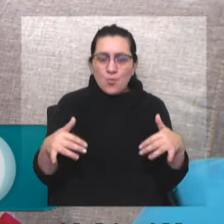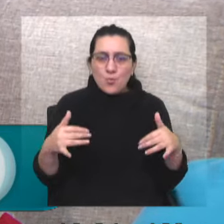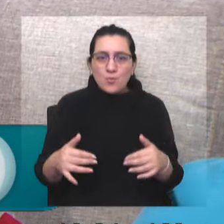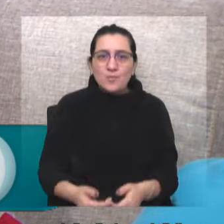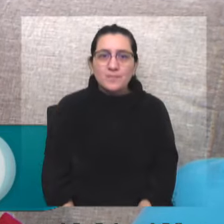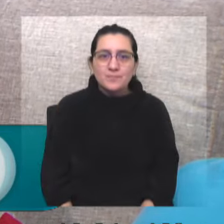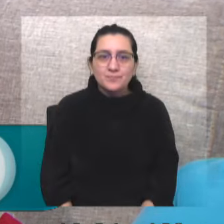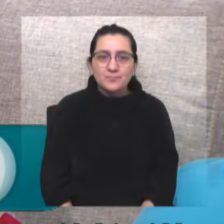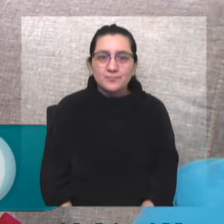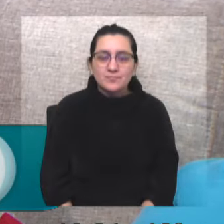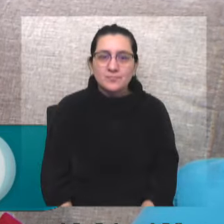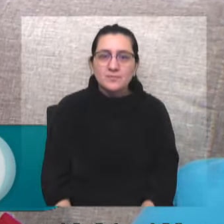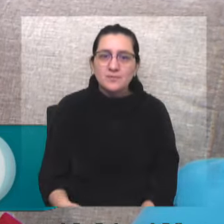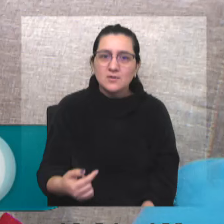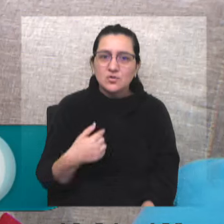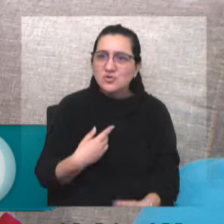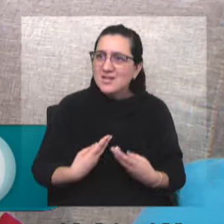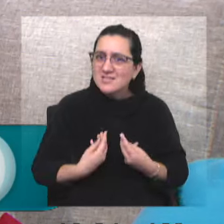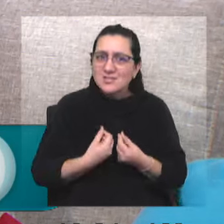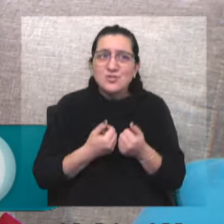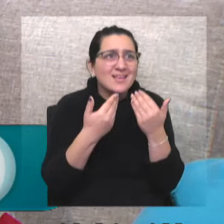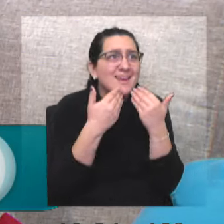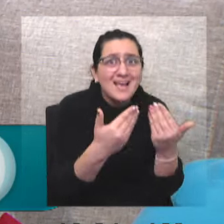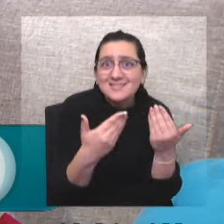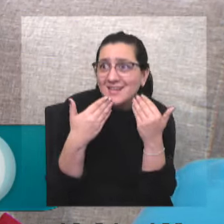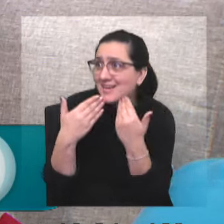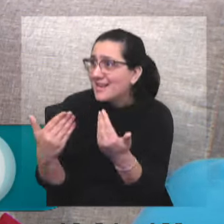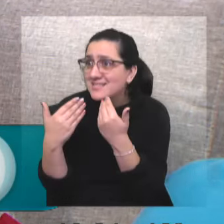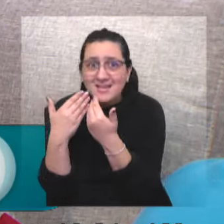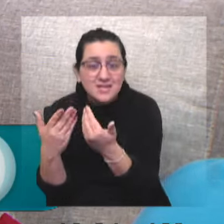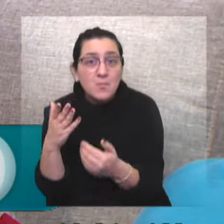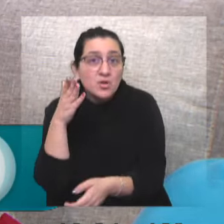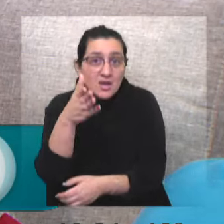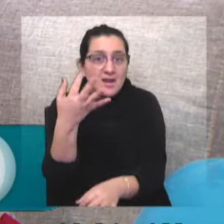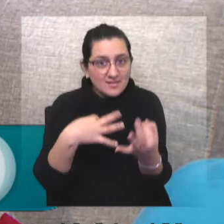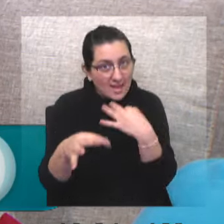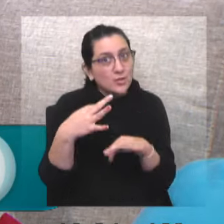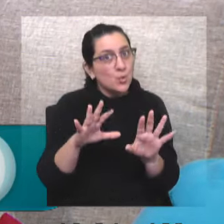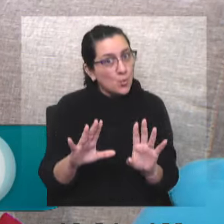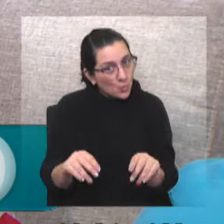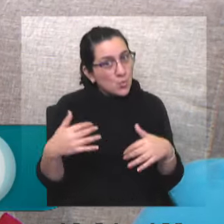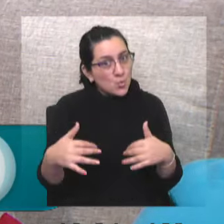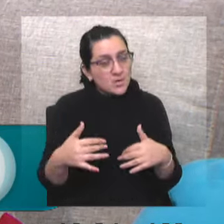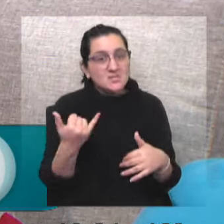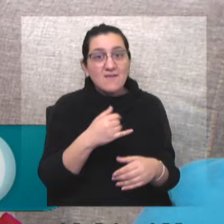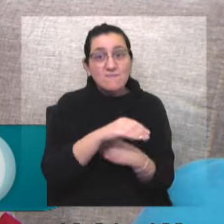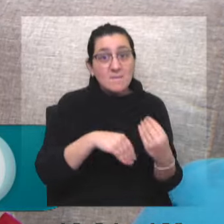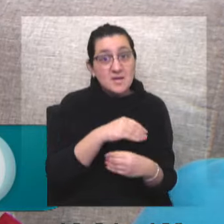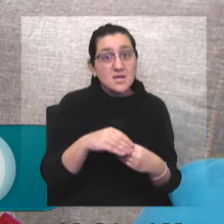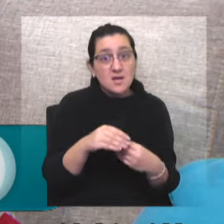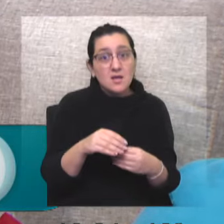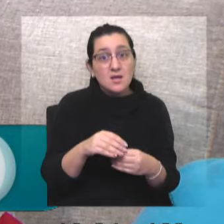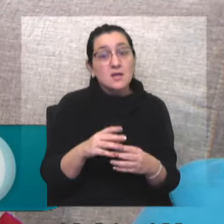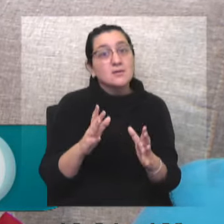una semana, era como la sensación de gratitud, porque la verdad, ir al teatro es todo un tema, ¿no? Si tenés familia, acomodar a la